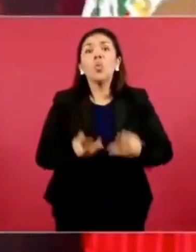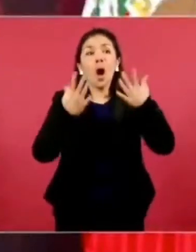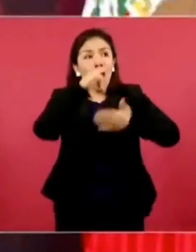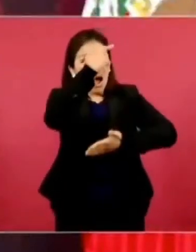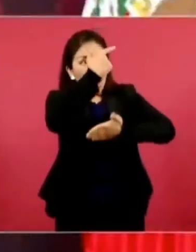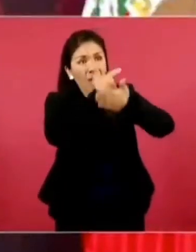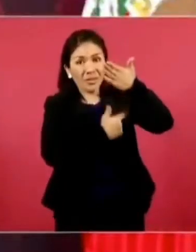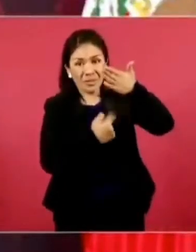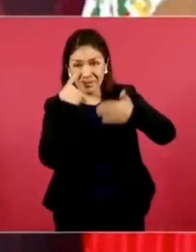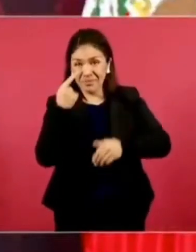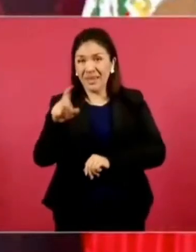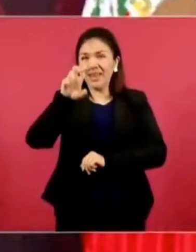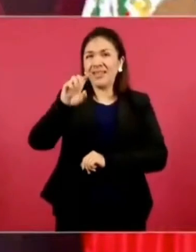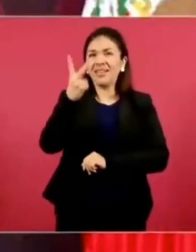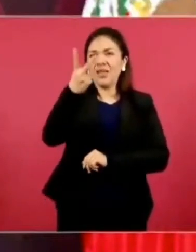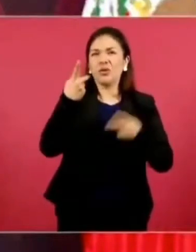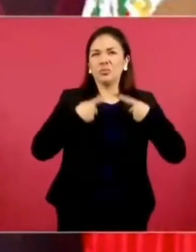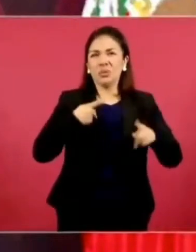de los 32